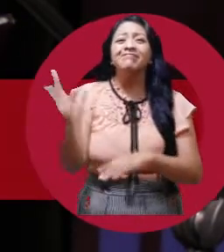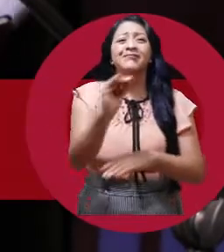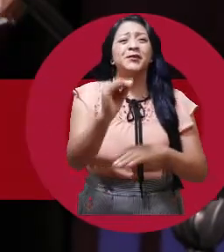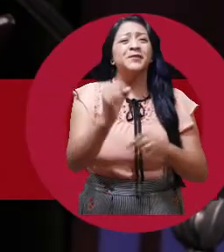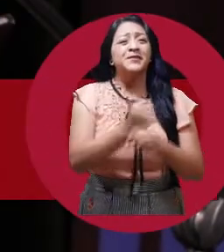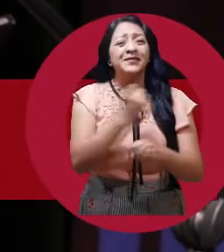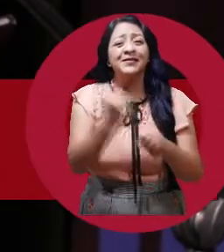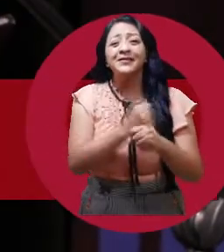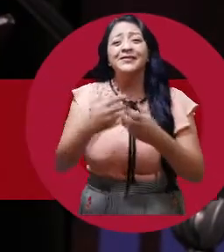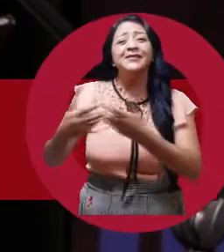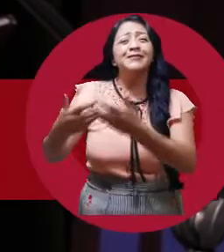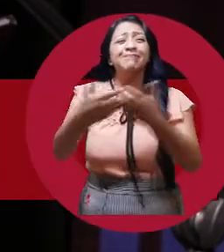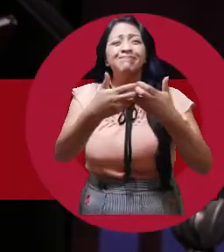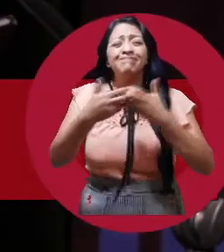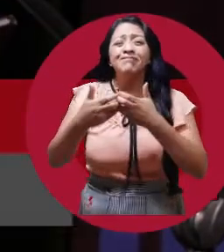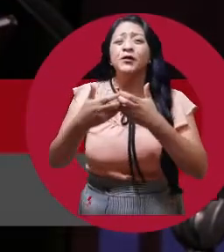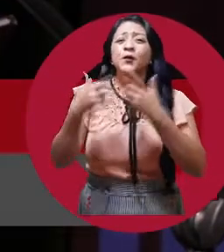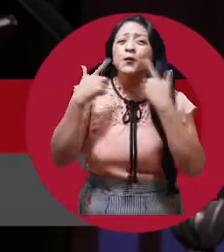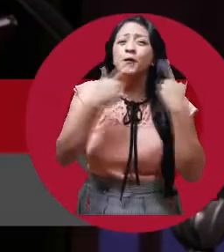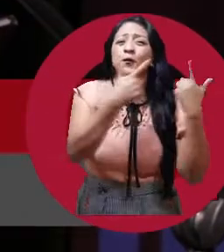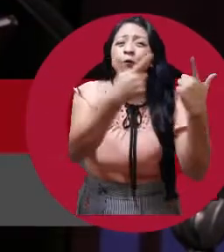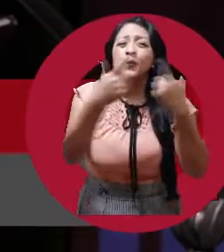cuidar nuestro ambiente, tiene que también